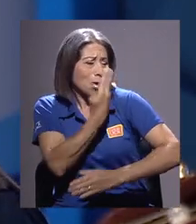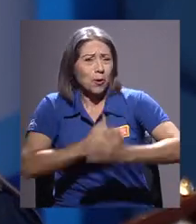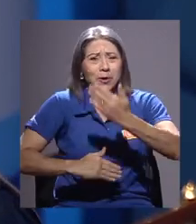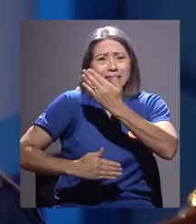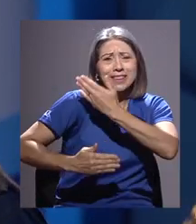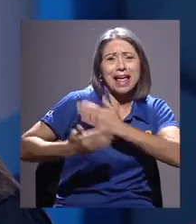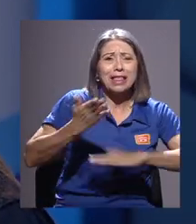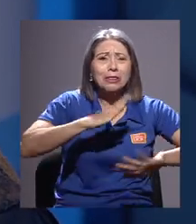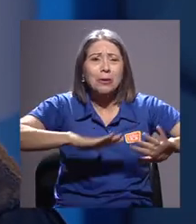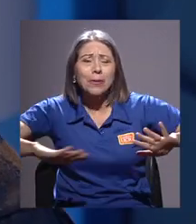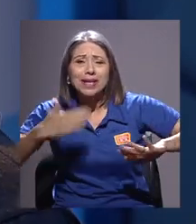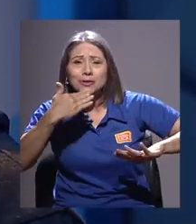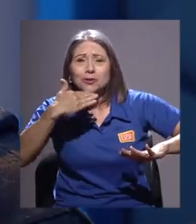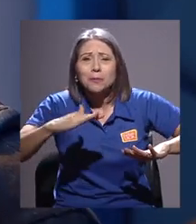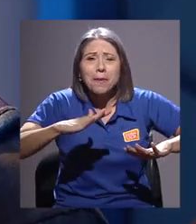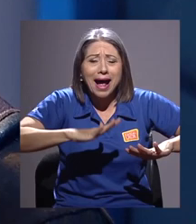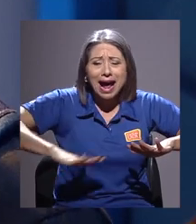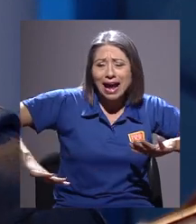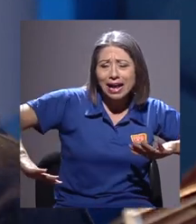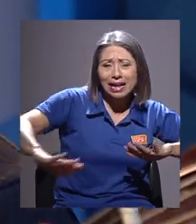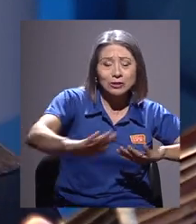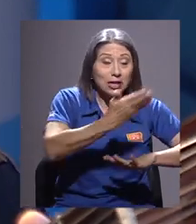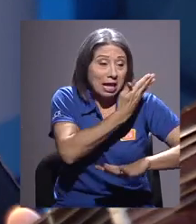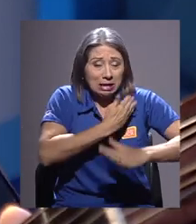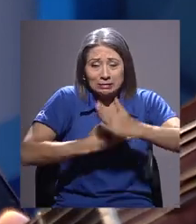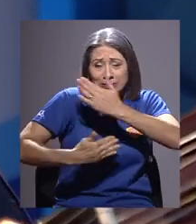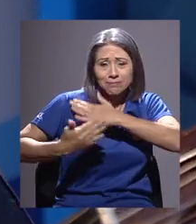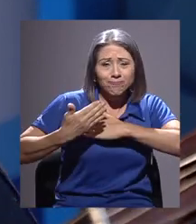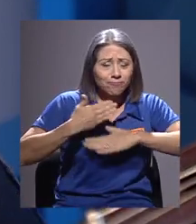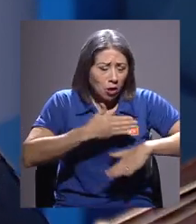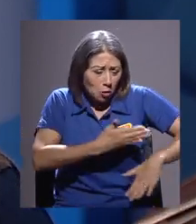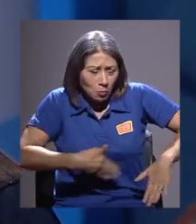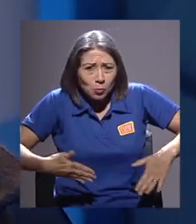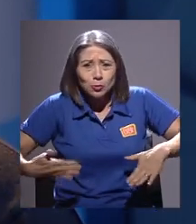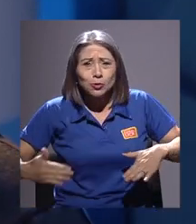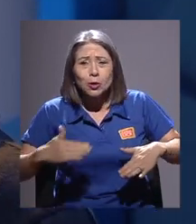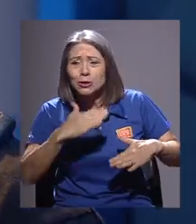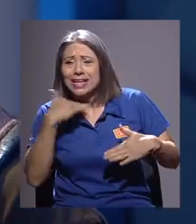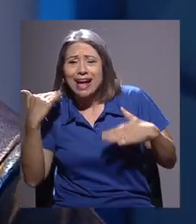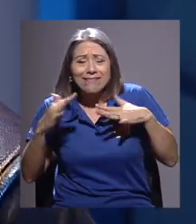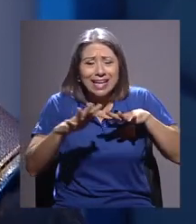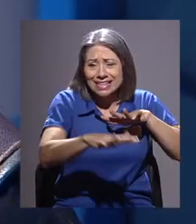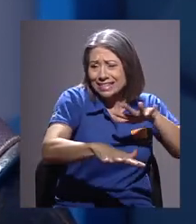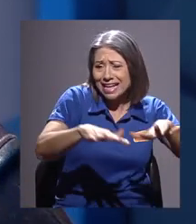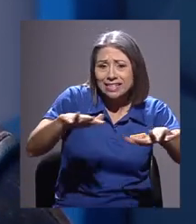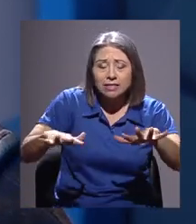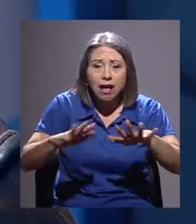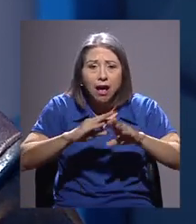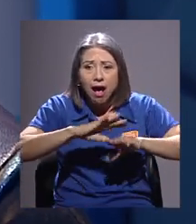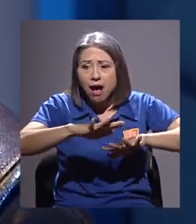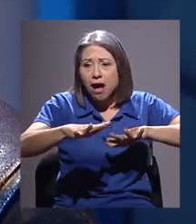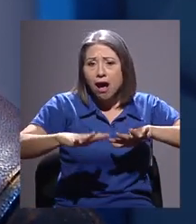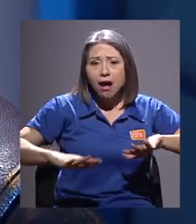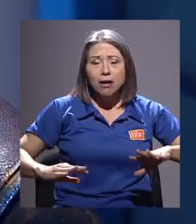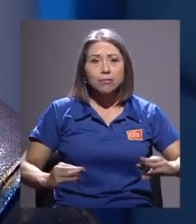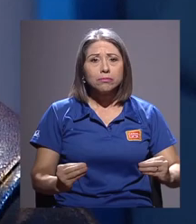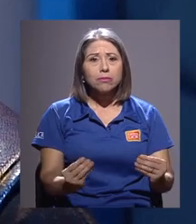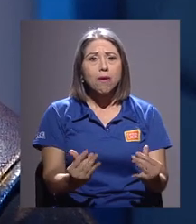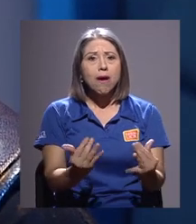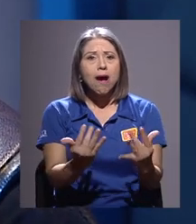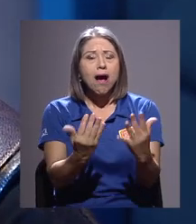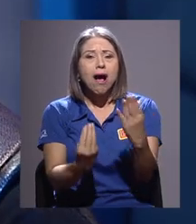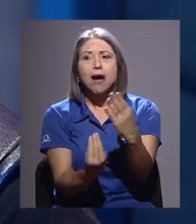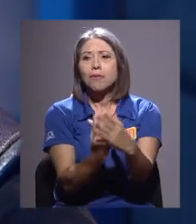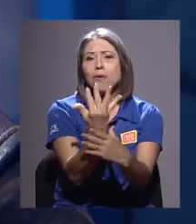brazos, muslos, cabezas desprendidas, va creciendo el oleaje de paz, de